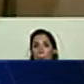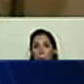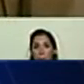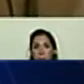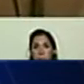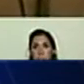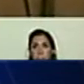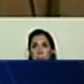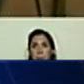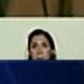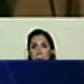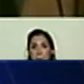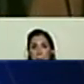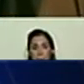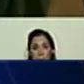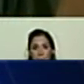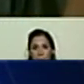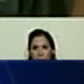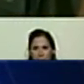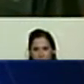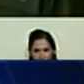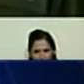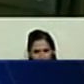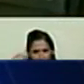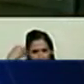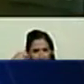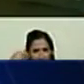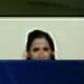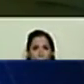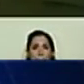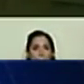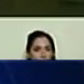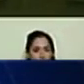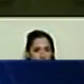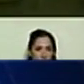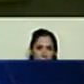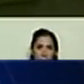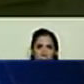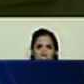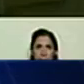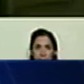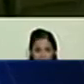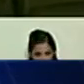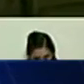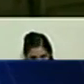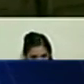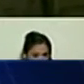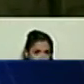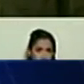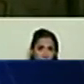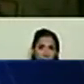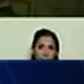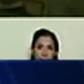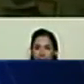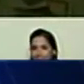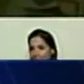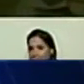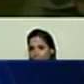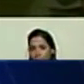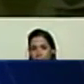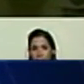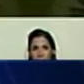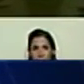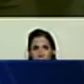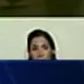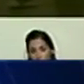indefensos, es una estupidez. Así lo vemos, lamentablemente debemos